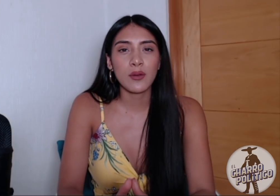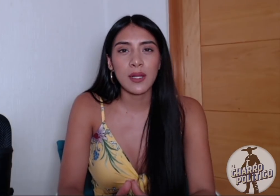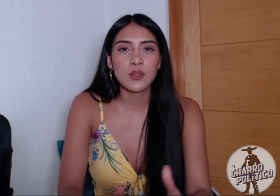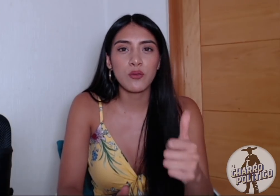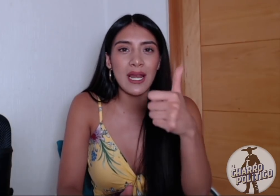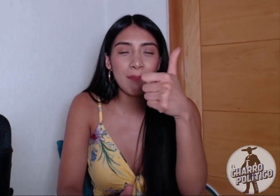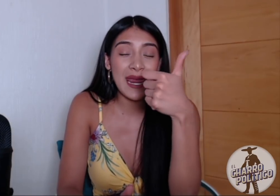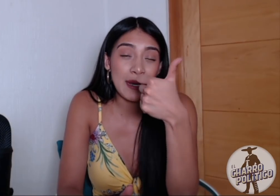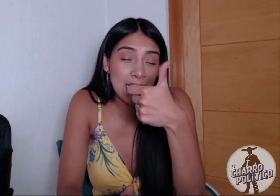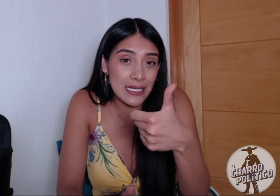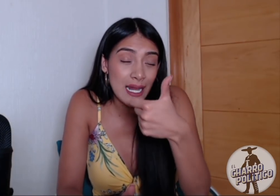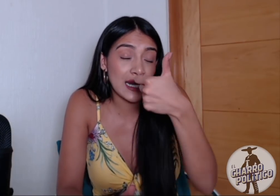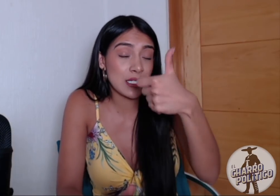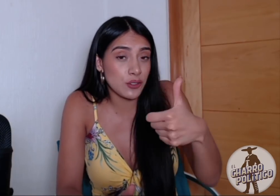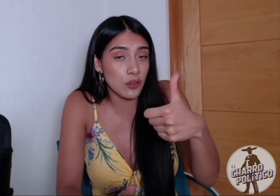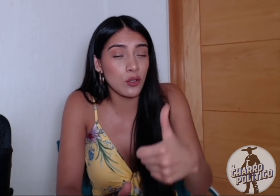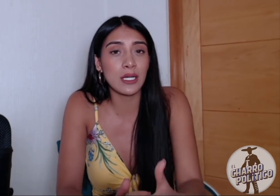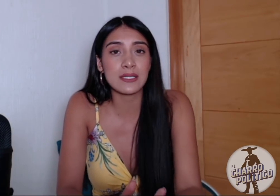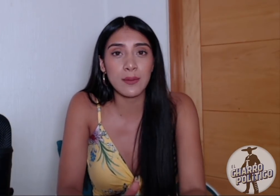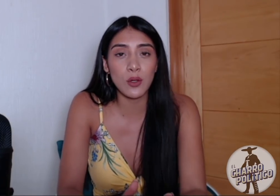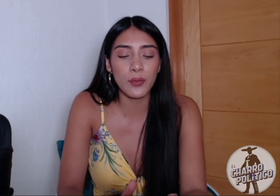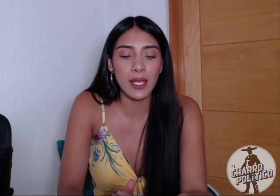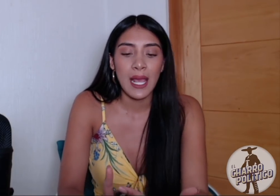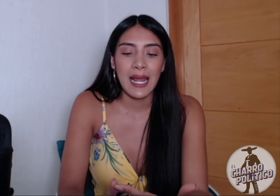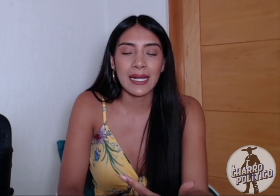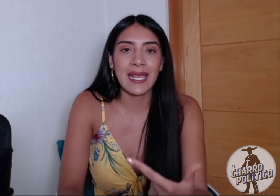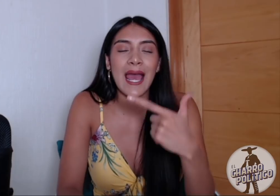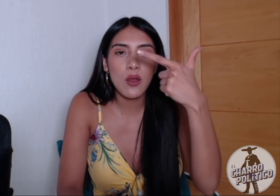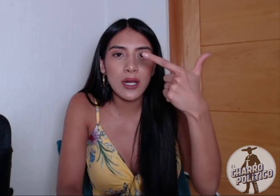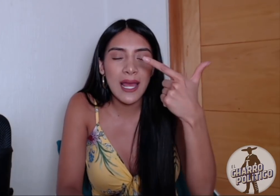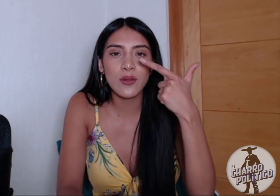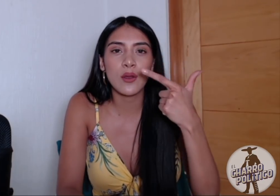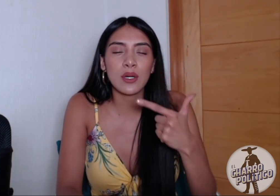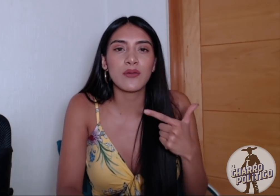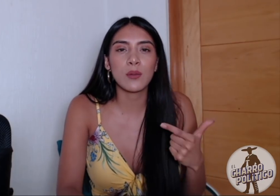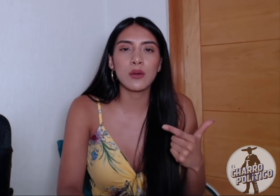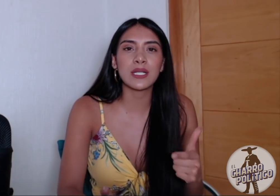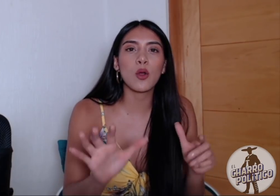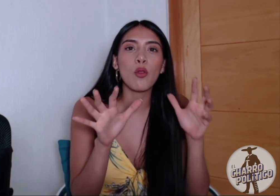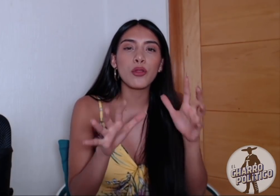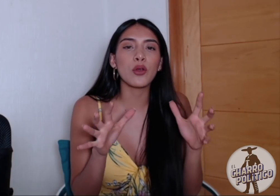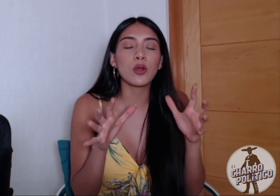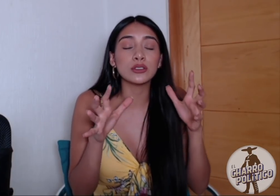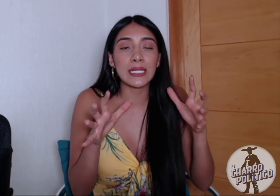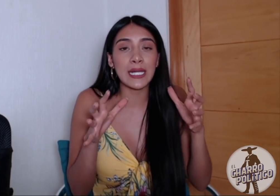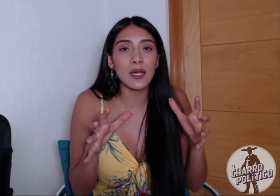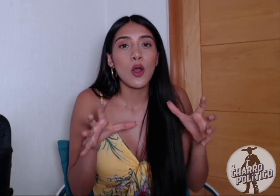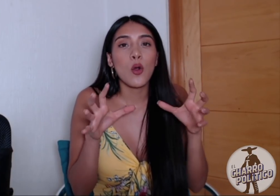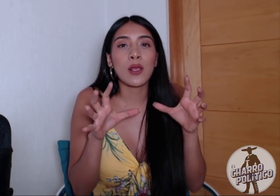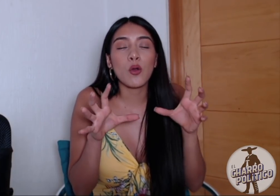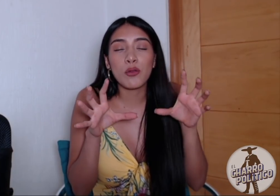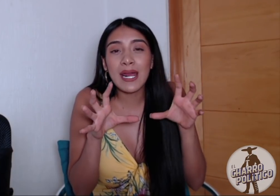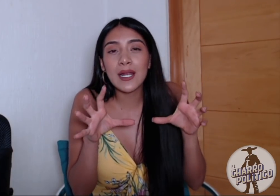quien recordemos fue la que inició con este brote, la que ha logrado de una forma u otra